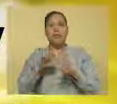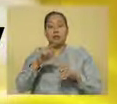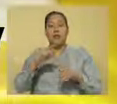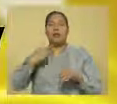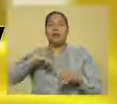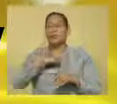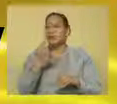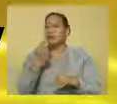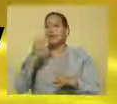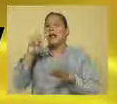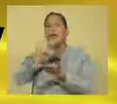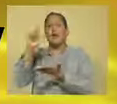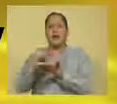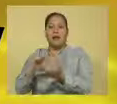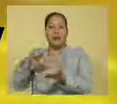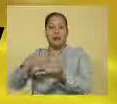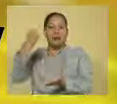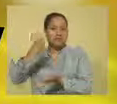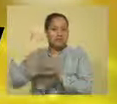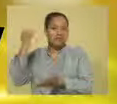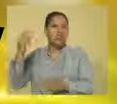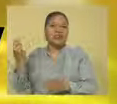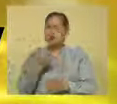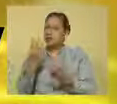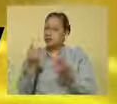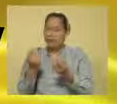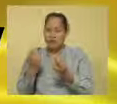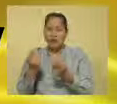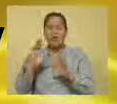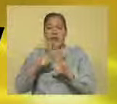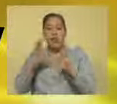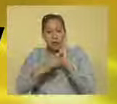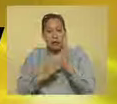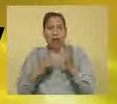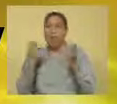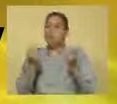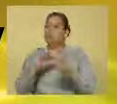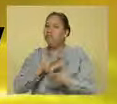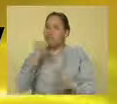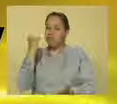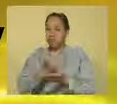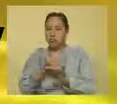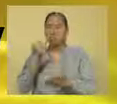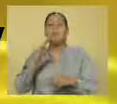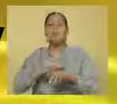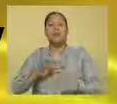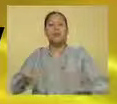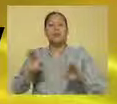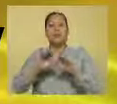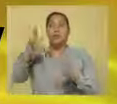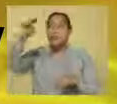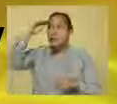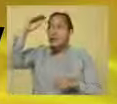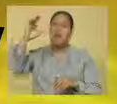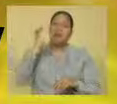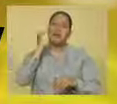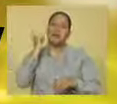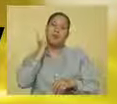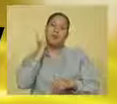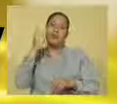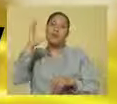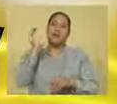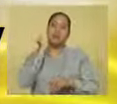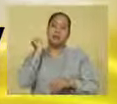que culminar esta batería de reformas. Nuestro llamado es que nuestros señores legisladores lo puedan hacer lo